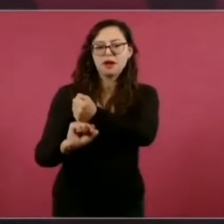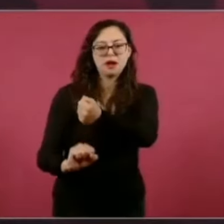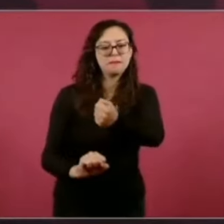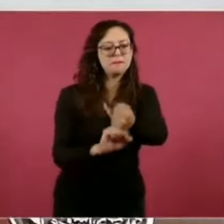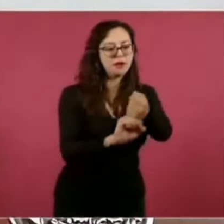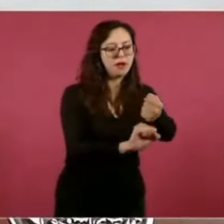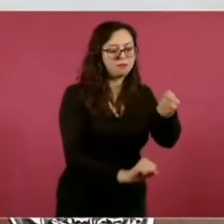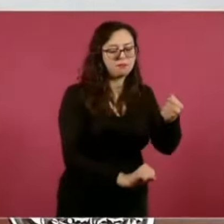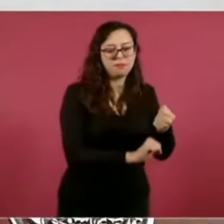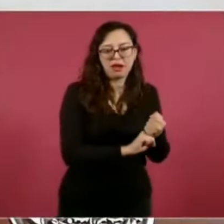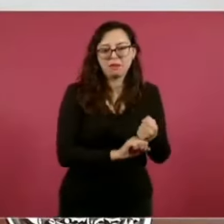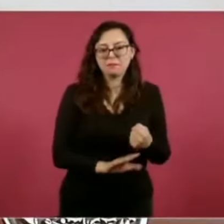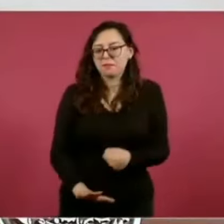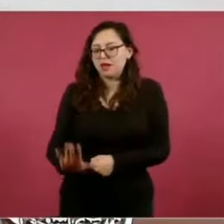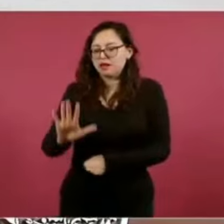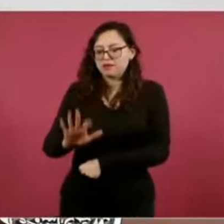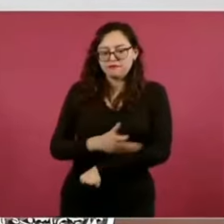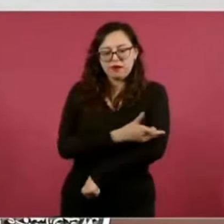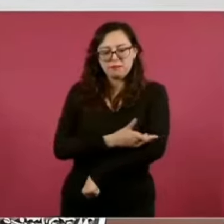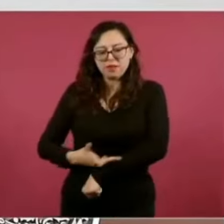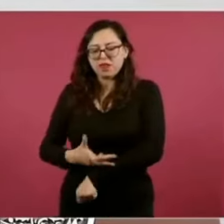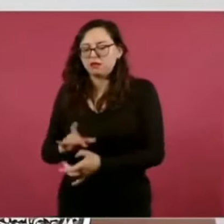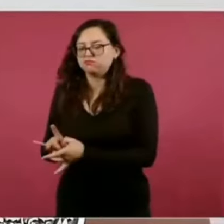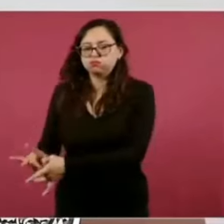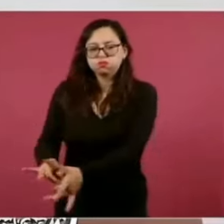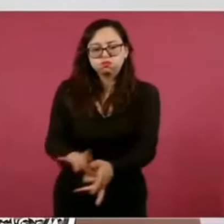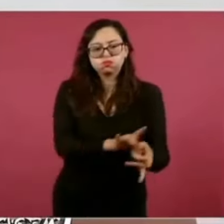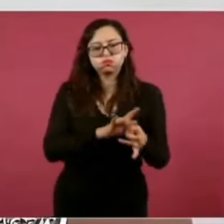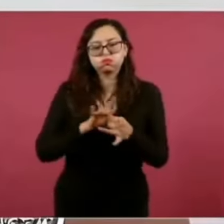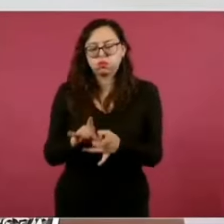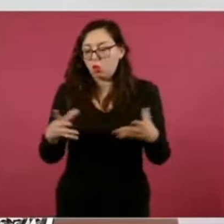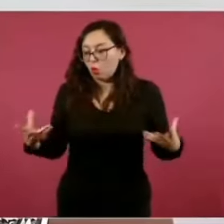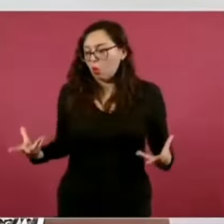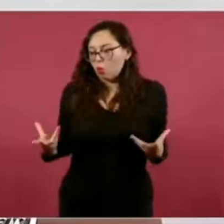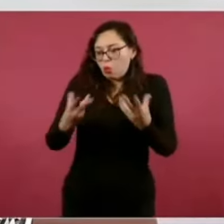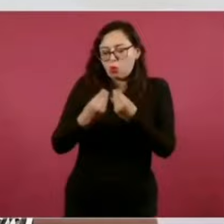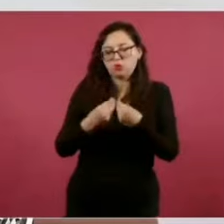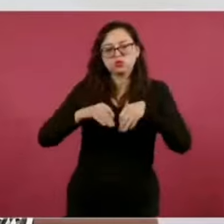la fraternidad, el trabajo colectivo.